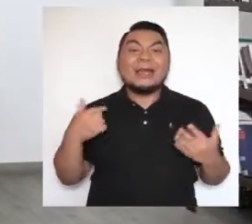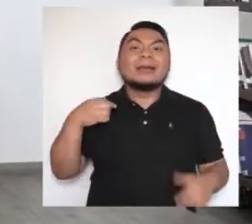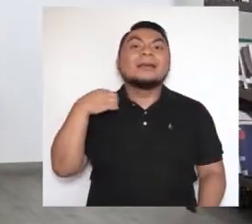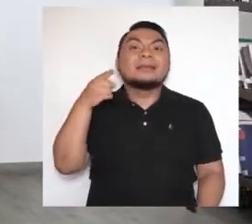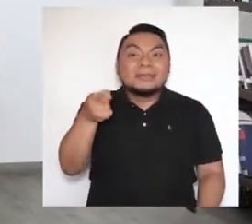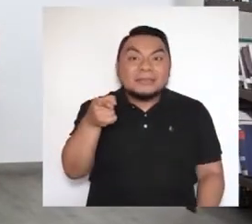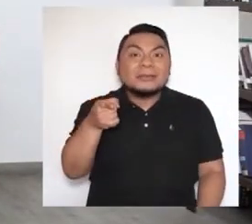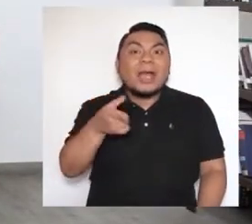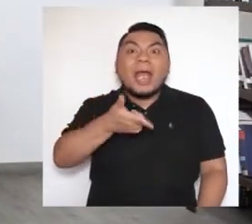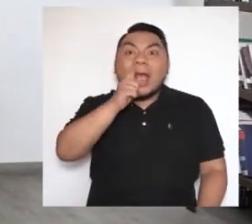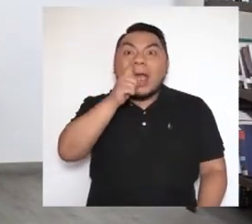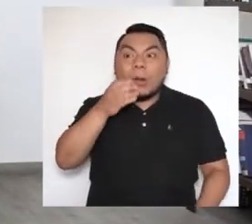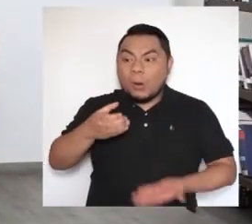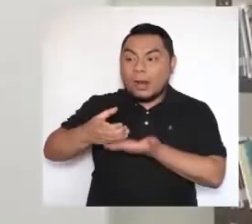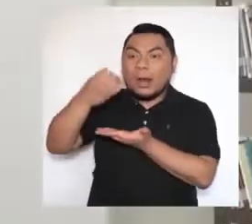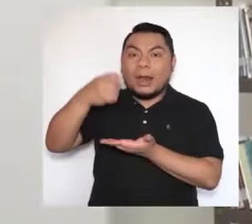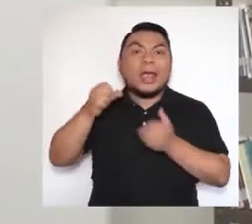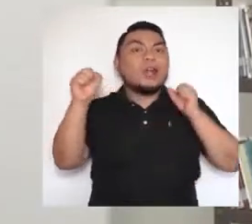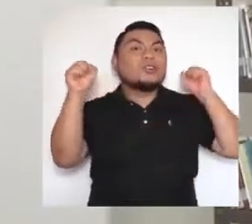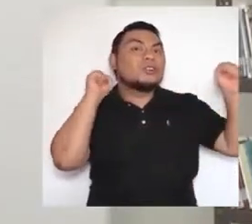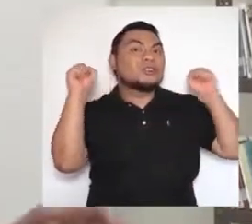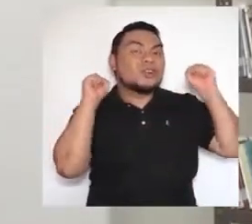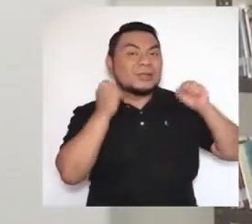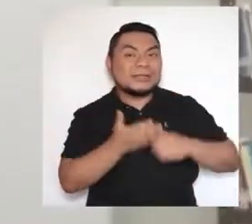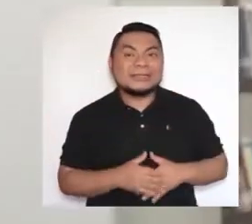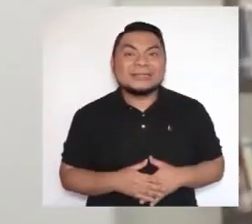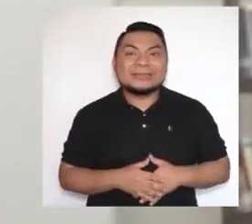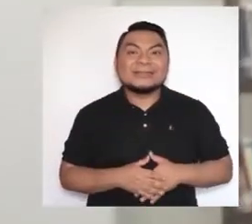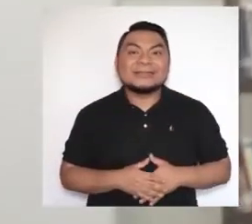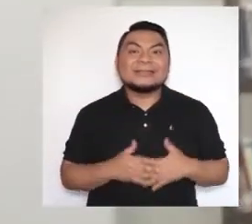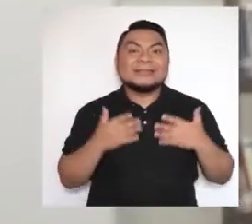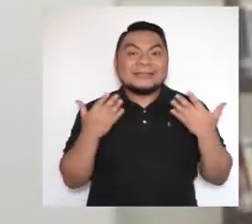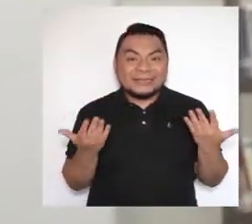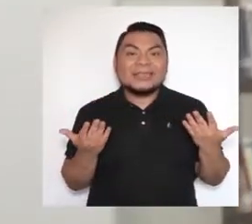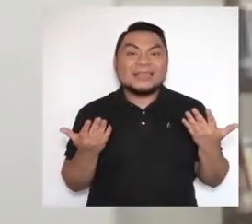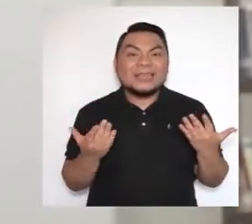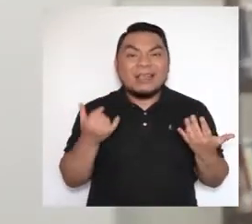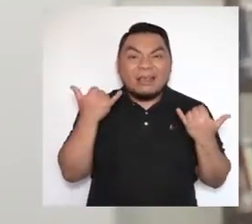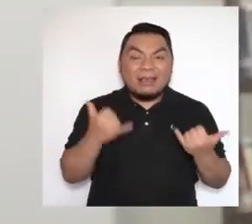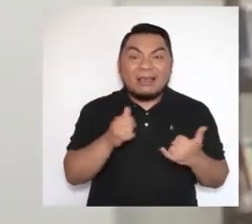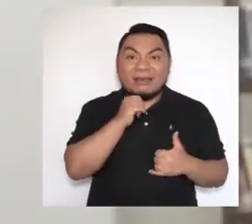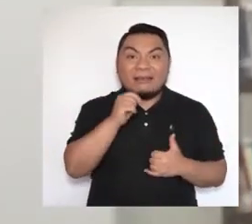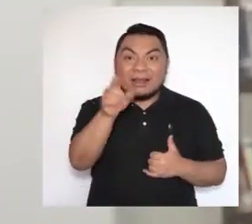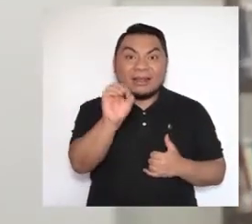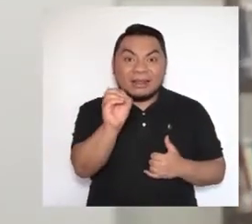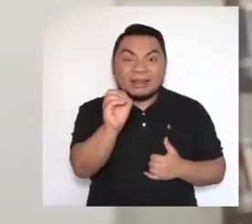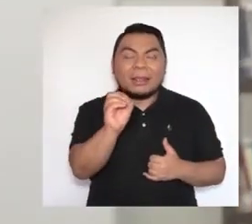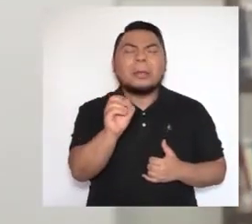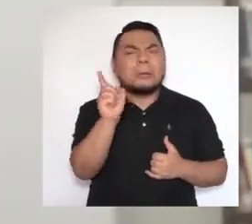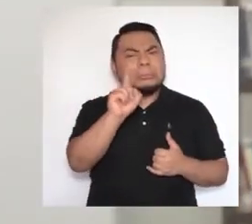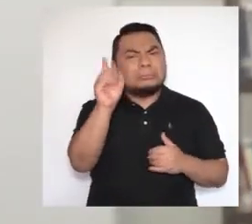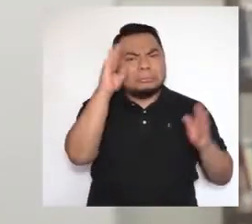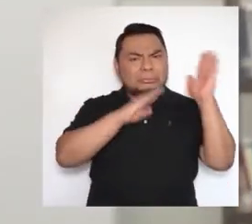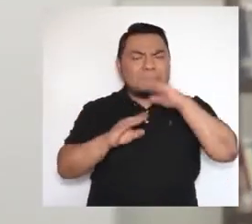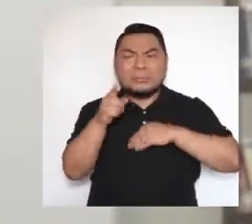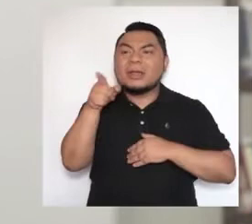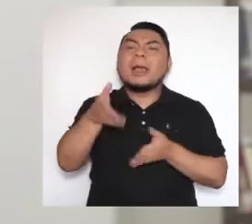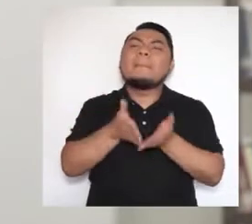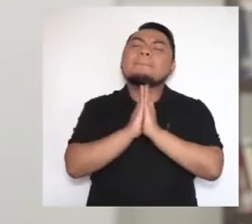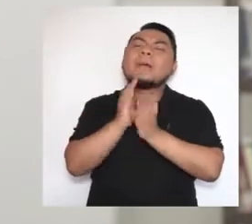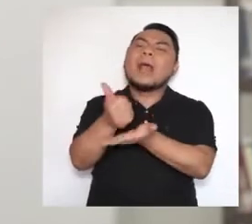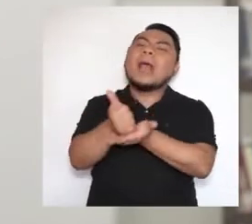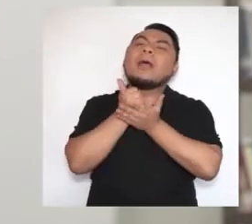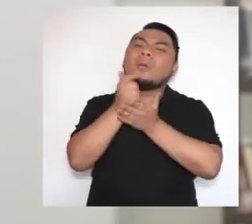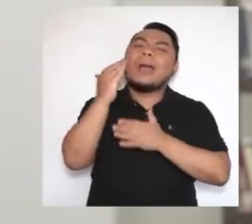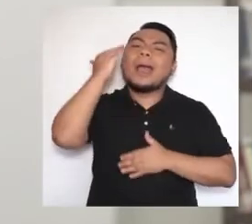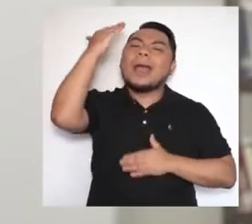Tengo agua y una toalla. ¿Ya tienen todo? ¿Aún no? No se preocupen. Pidan ayuda